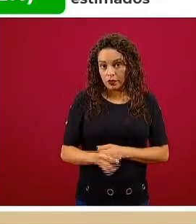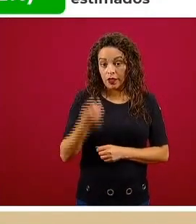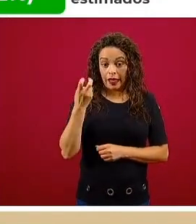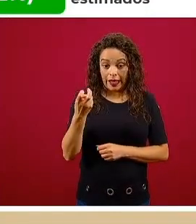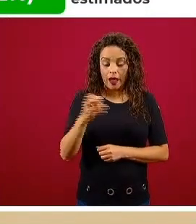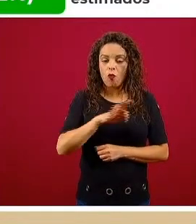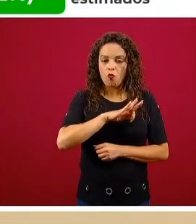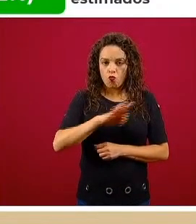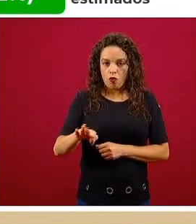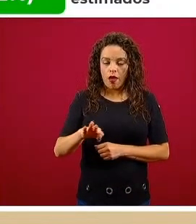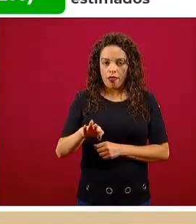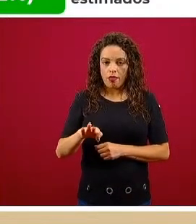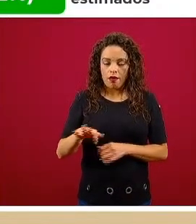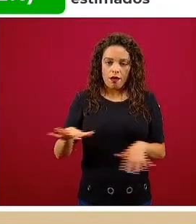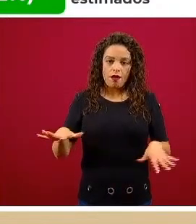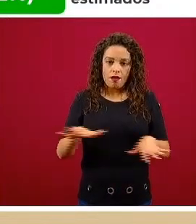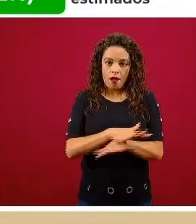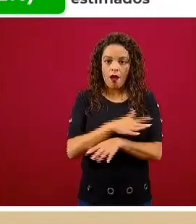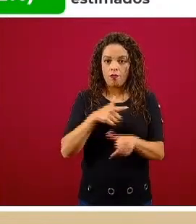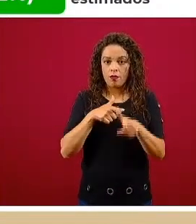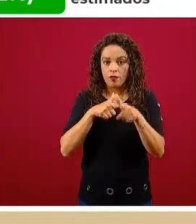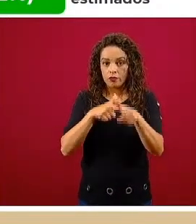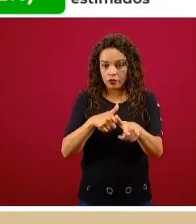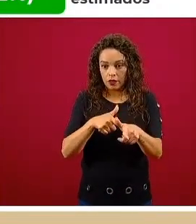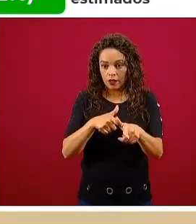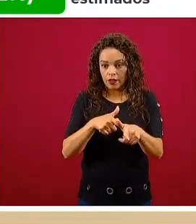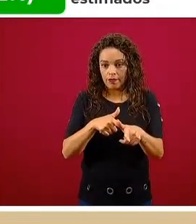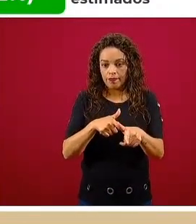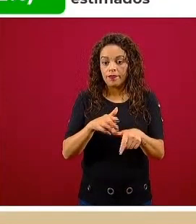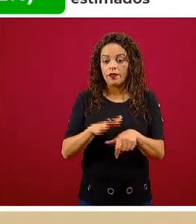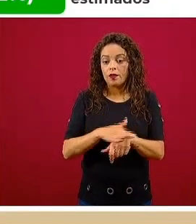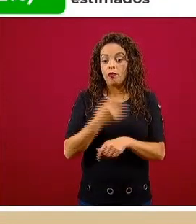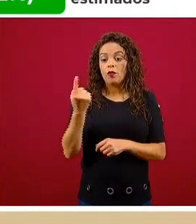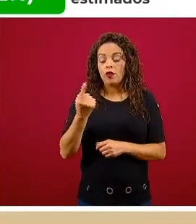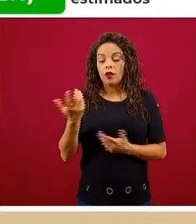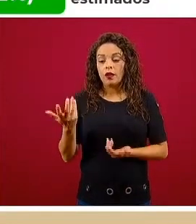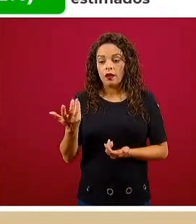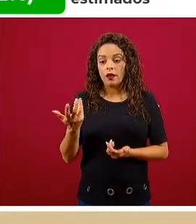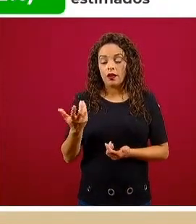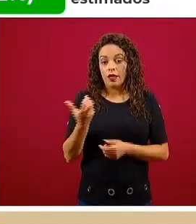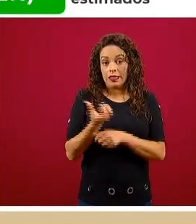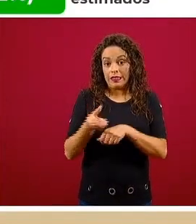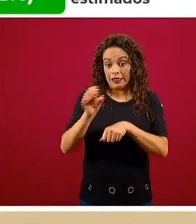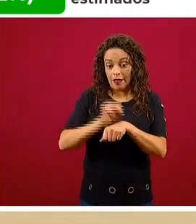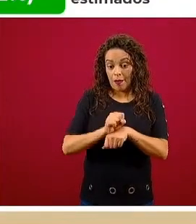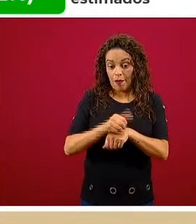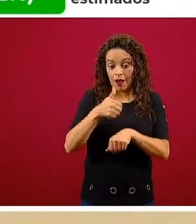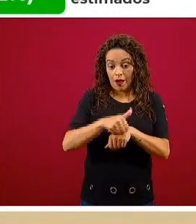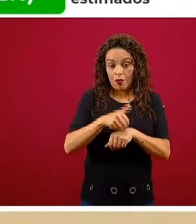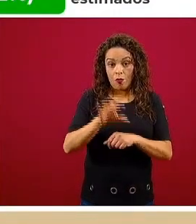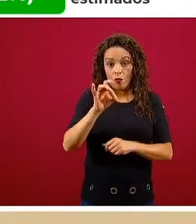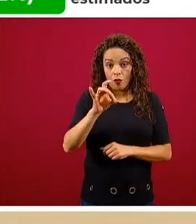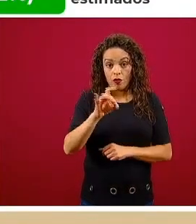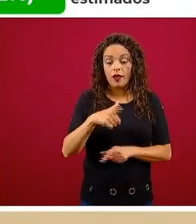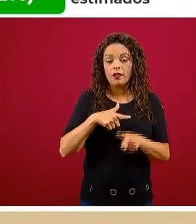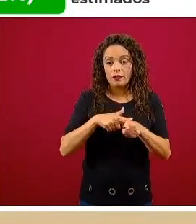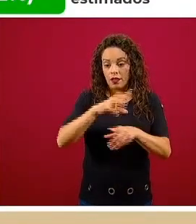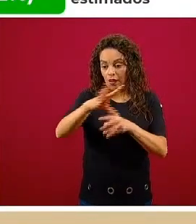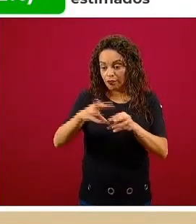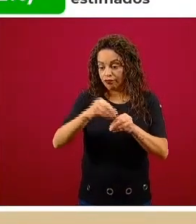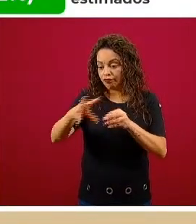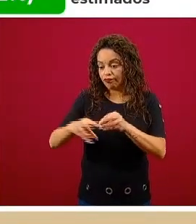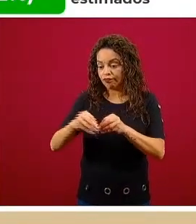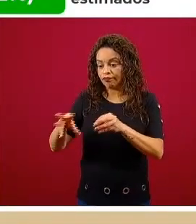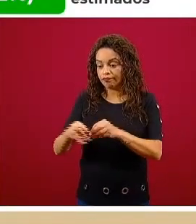una variación hacia arriba, dado que los casos de la semana 30 se van a seguir acumulando durante toda